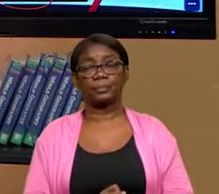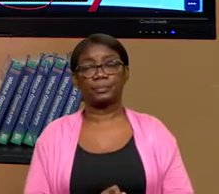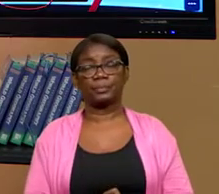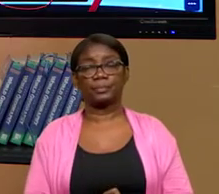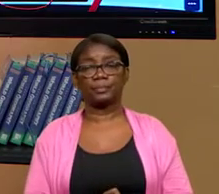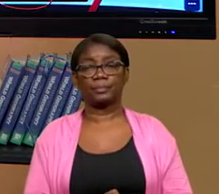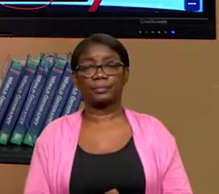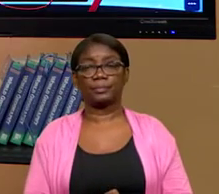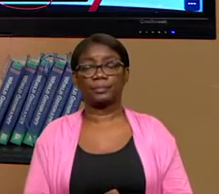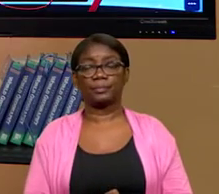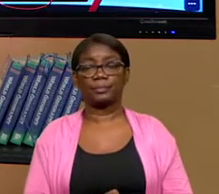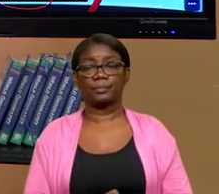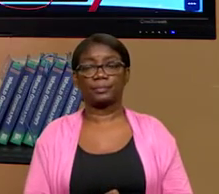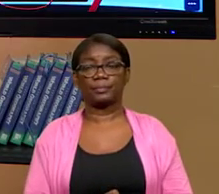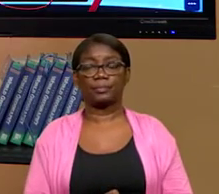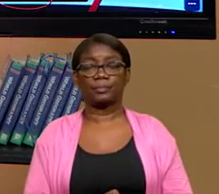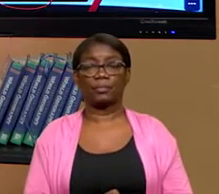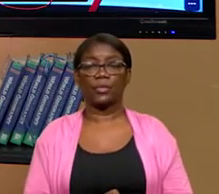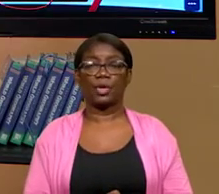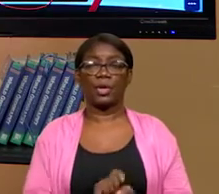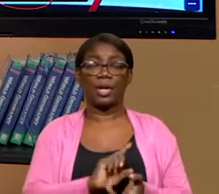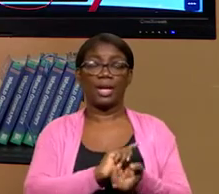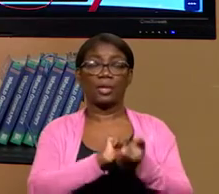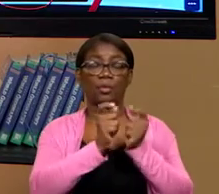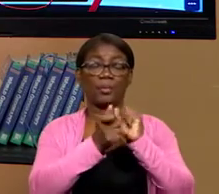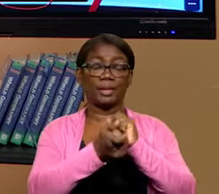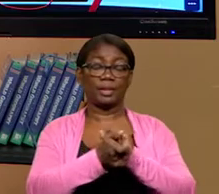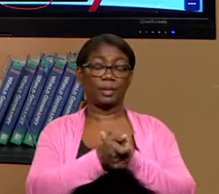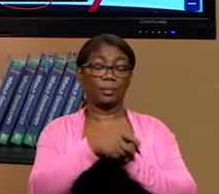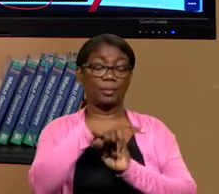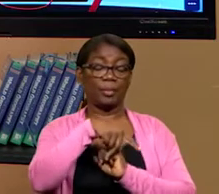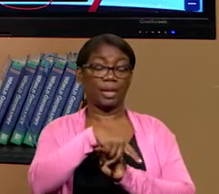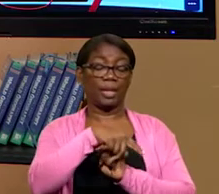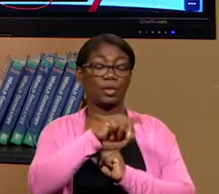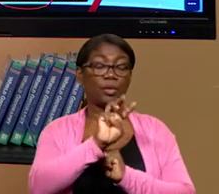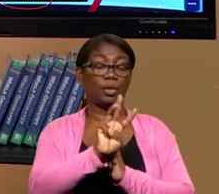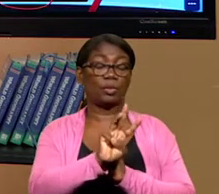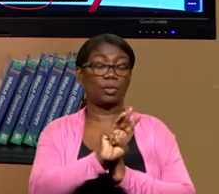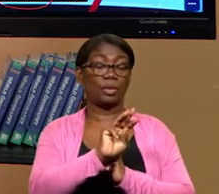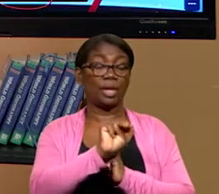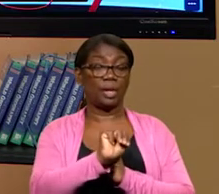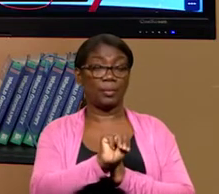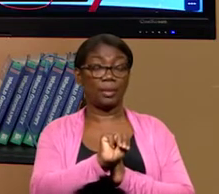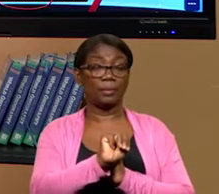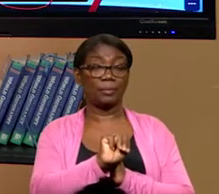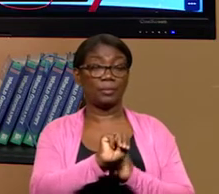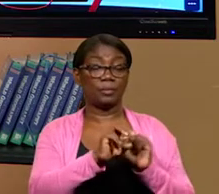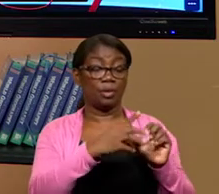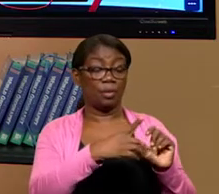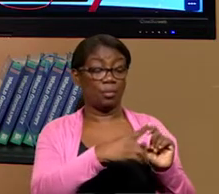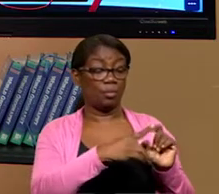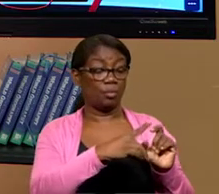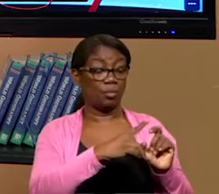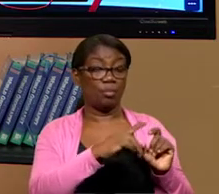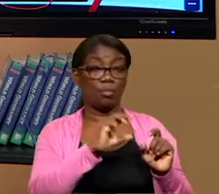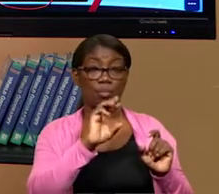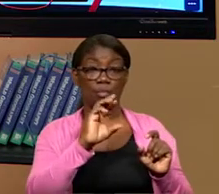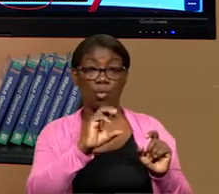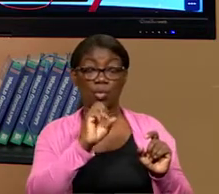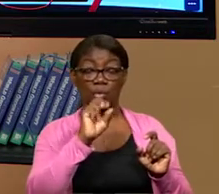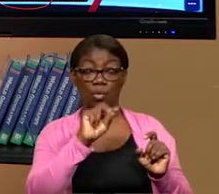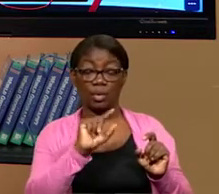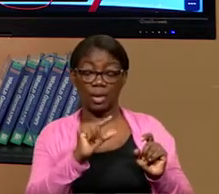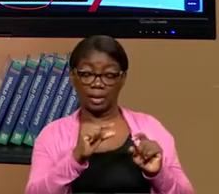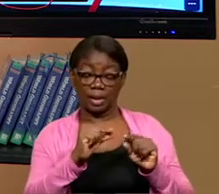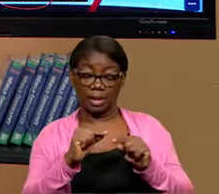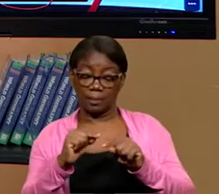Conversión PWM, esa tensión modulada por ancho de pulso, que es un poco